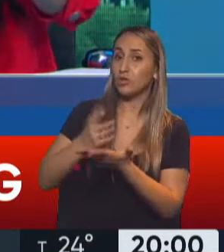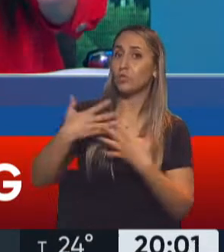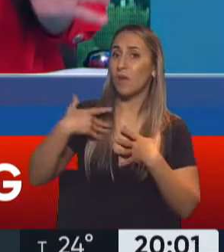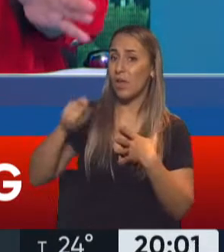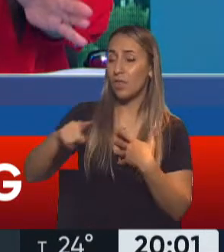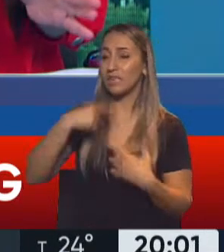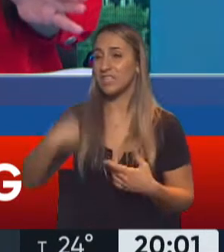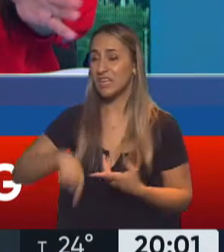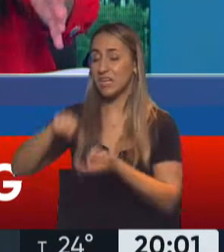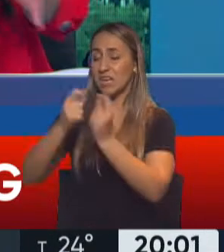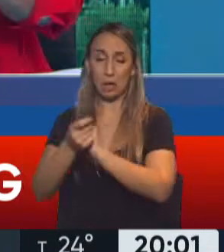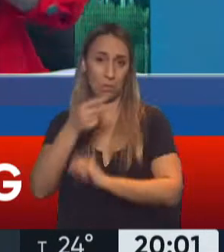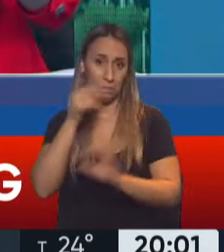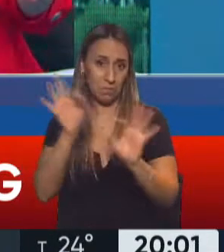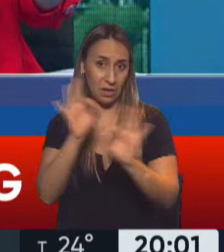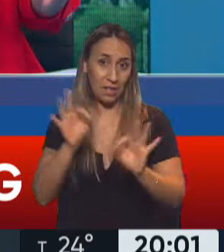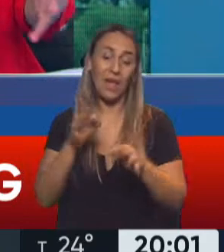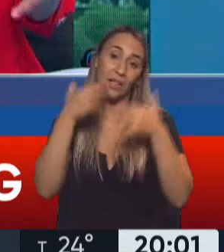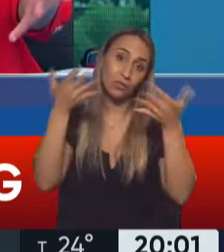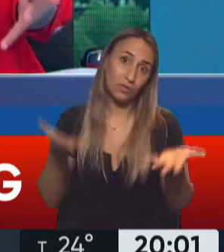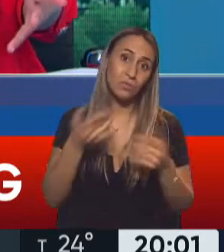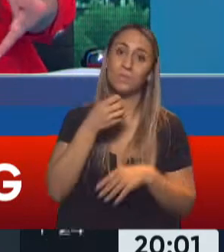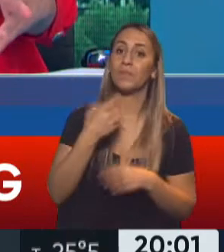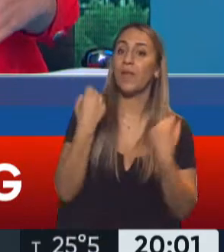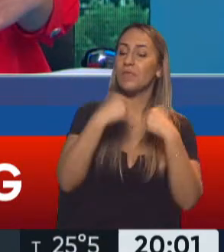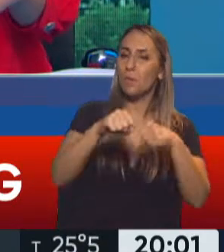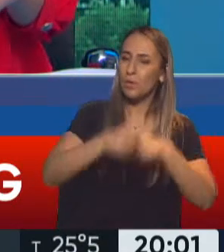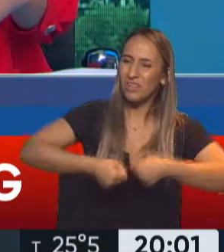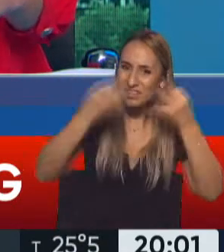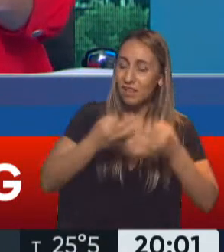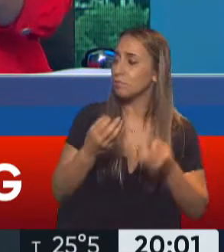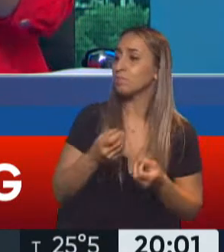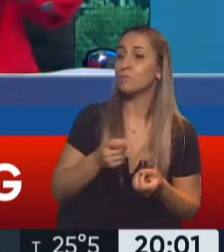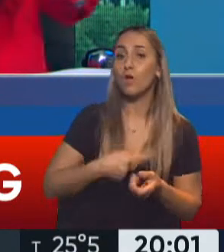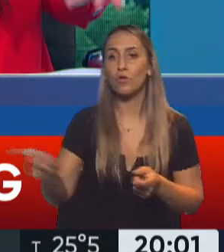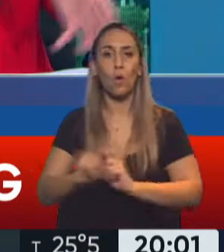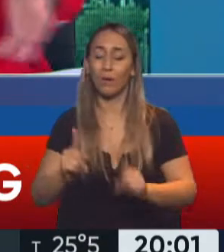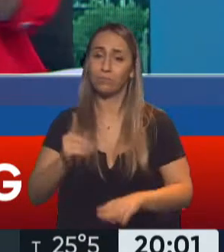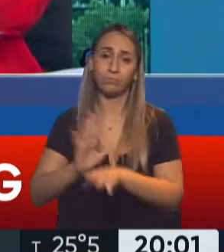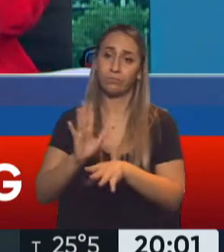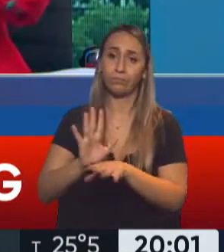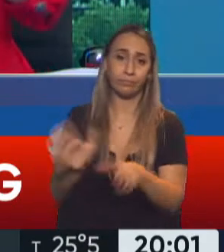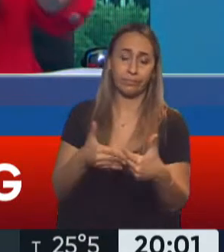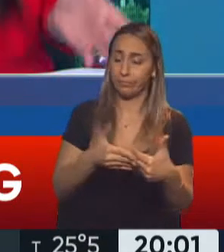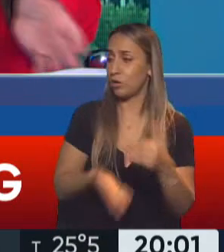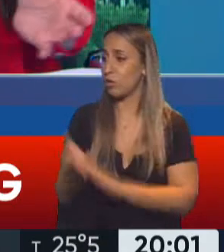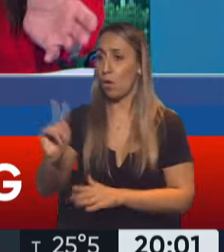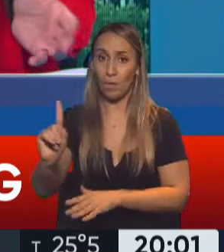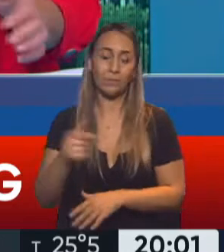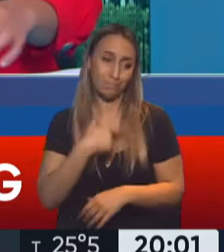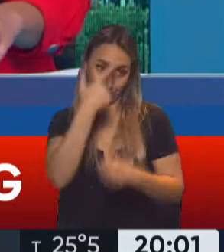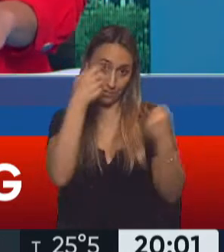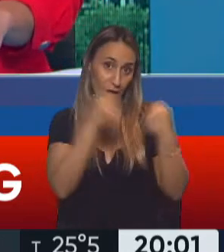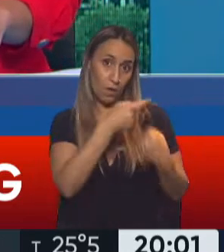habría que enviar a los deportistas para que genere el impacto real que tiene que generar. Yo coincido con vos, que igualmente estamos hablando de esto justamente por la